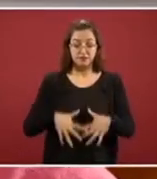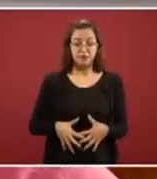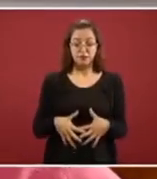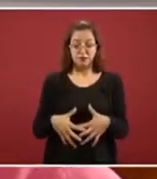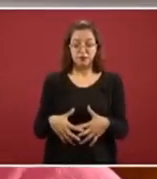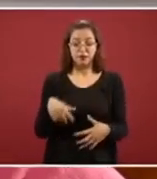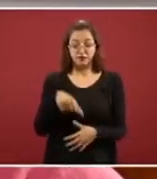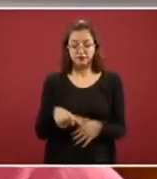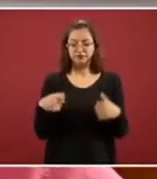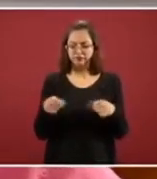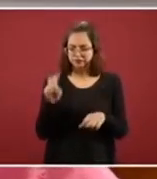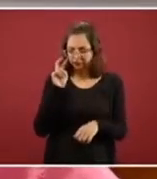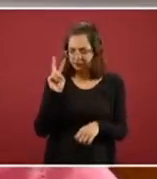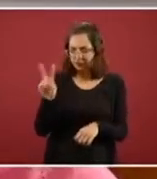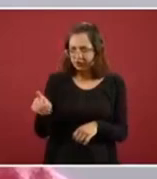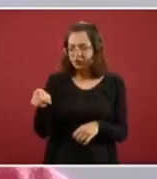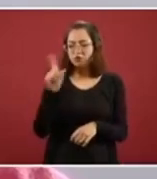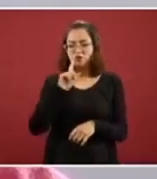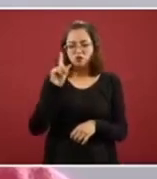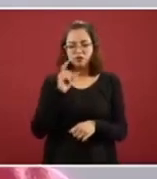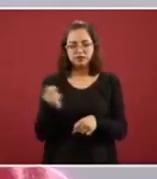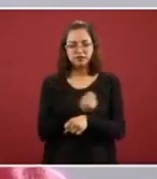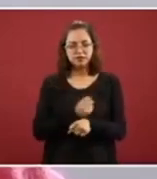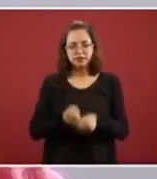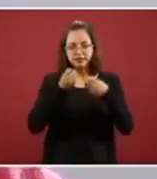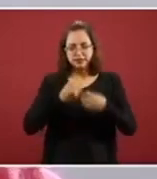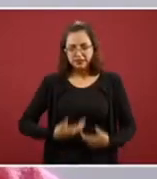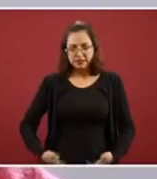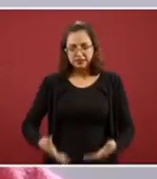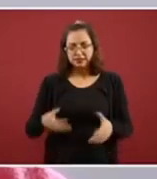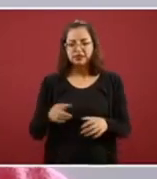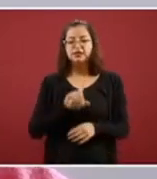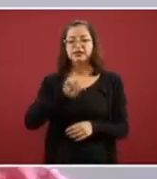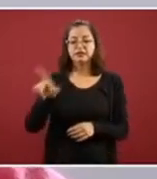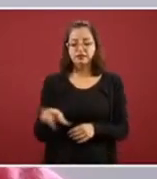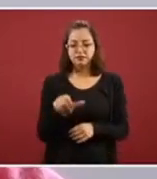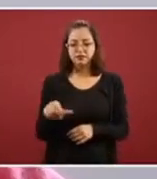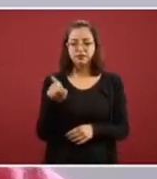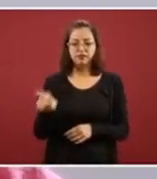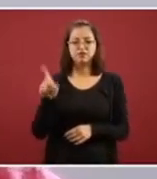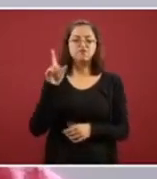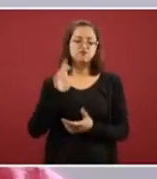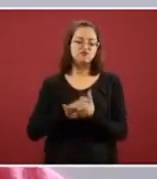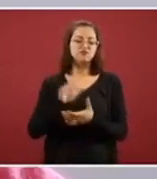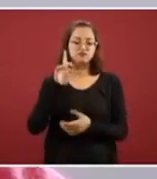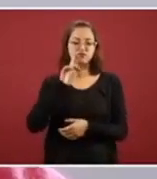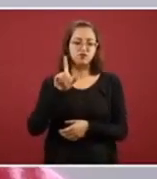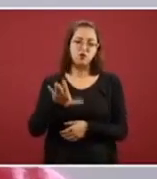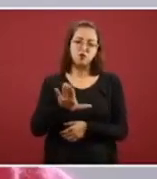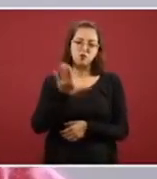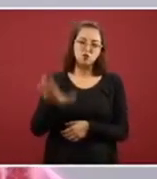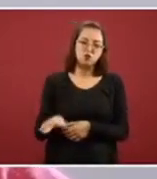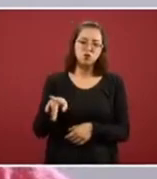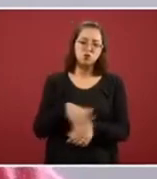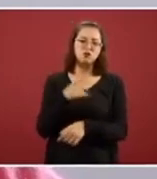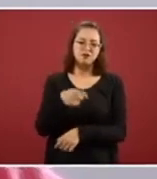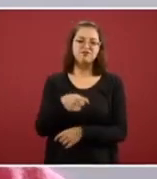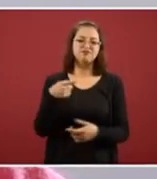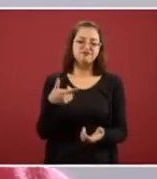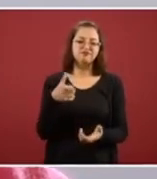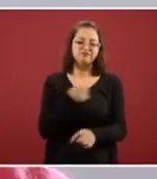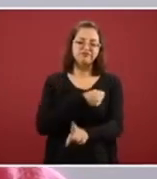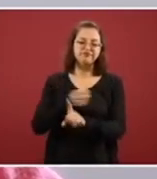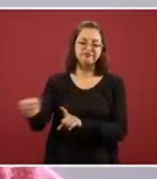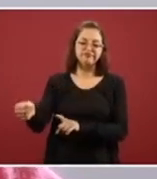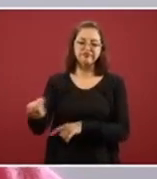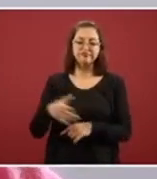la vi. La señora se sangró. Y poco después de eso, y esa señora se murió por el golpe que recibió de su marido.